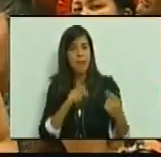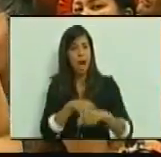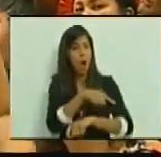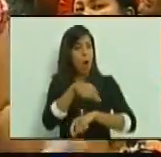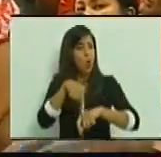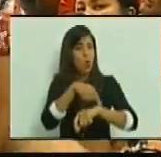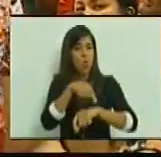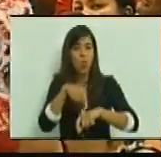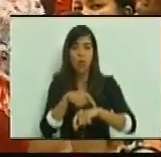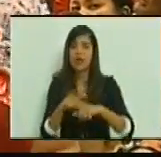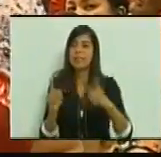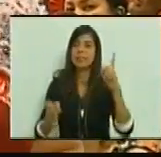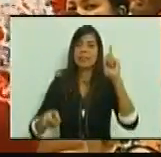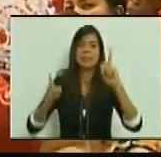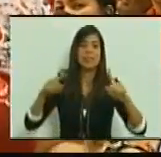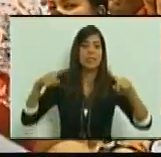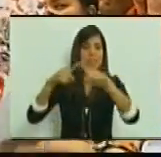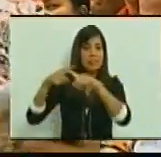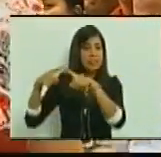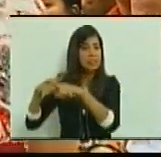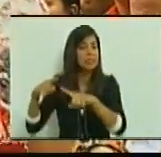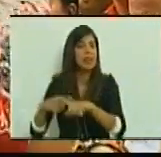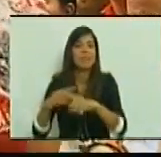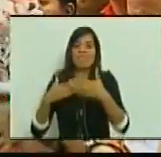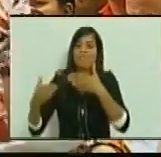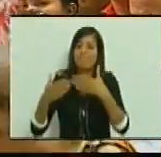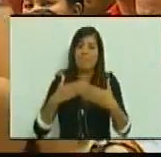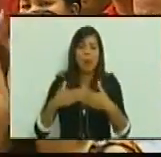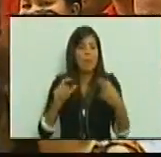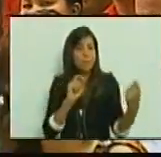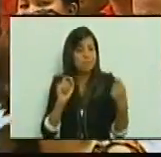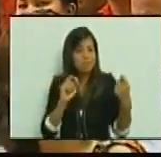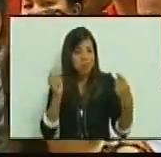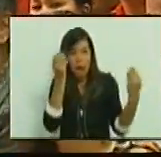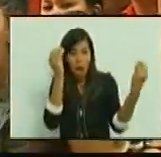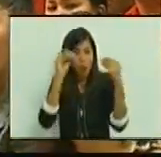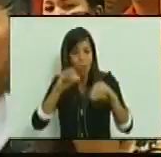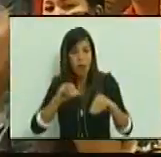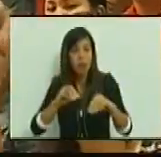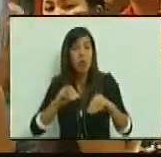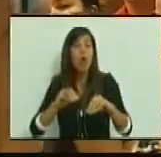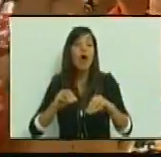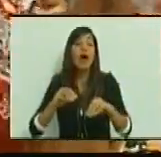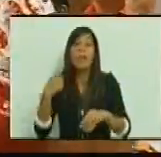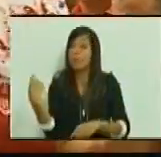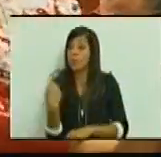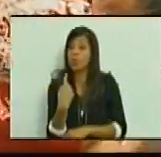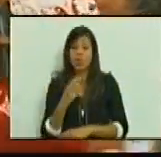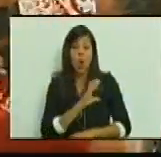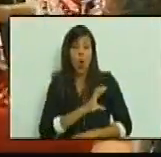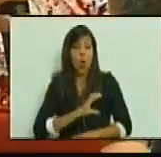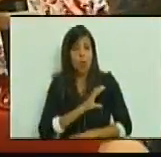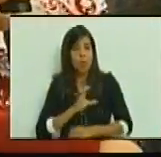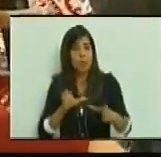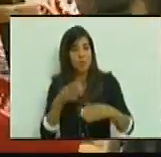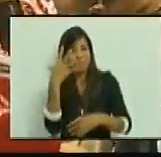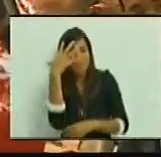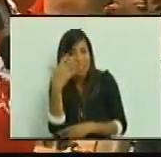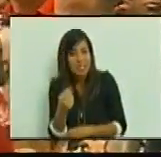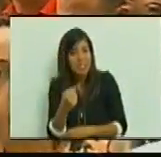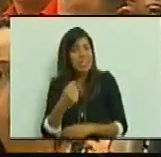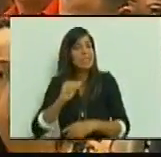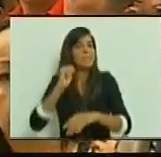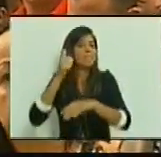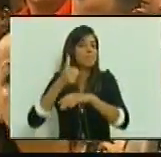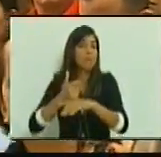tuvo contradicciones, pero entendimos primero el papel fundamental, sobre todo en el marco de lo que hoy significa esta